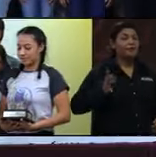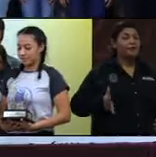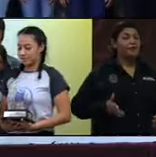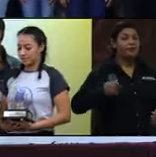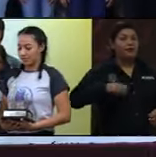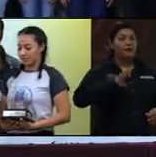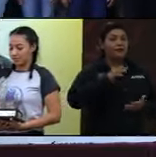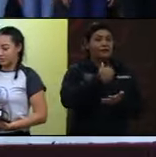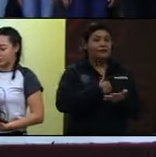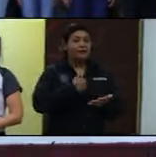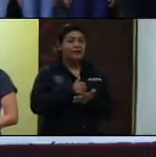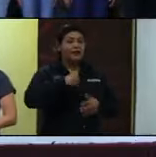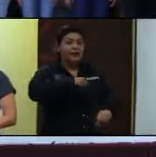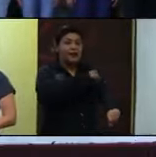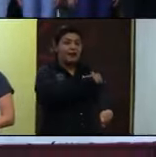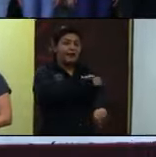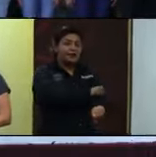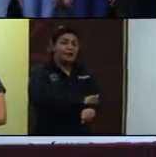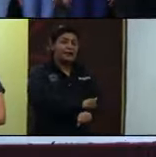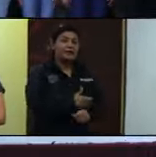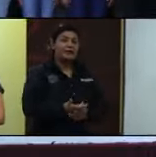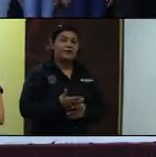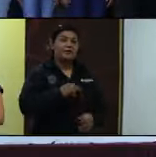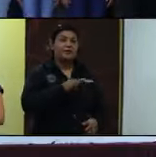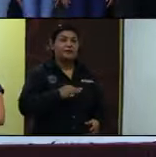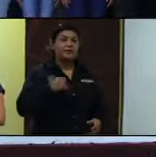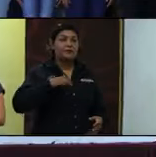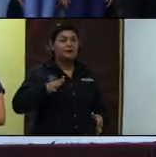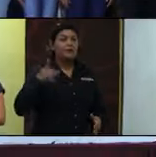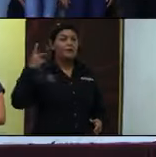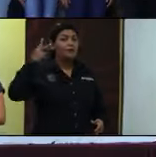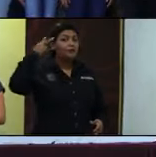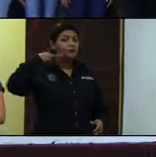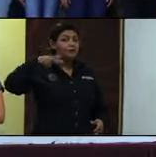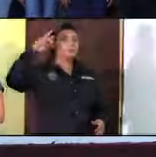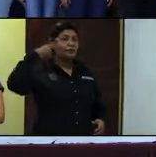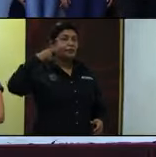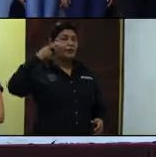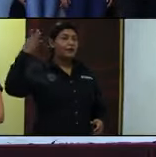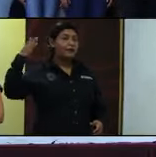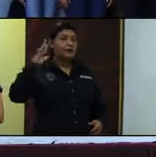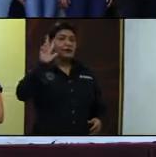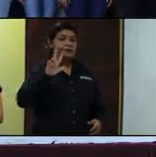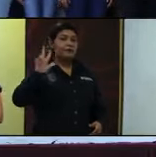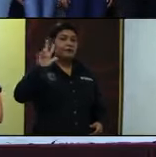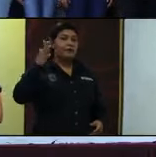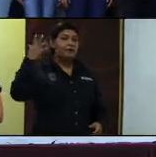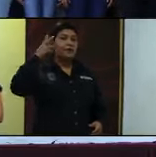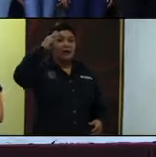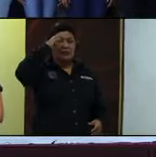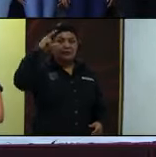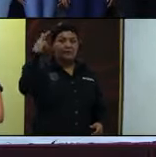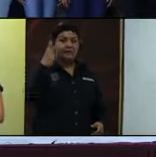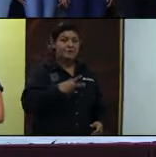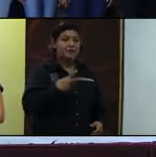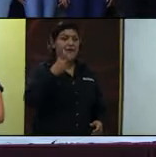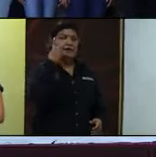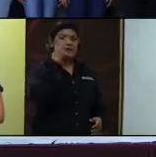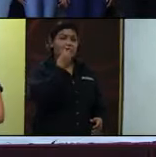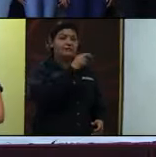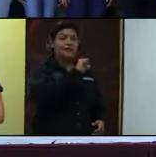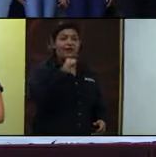hermosa ciudad que es Altamira. Y pues nosotros viajamos el día miércoles a la Ciudad de México. del 2